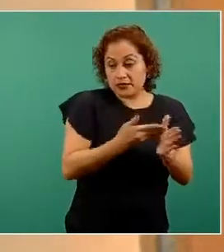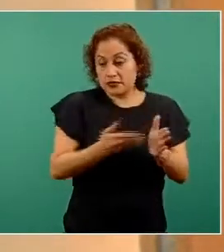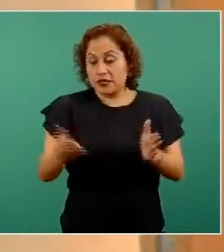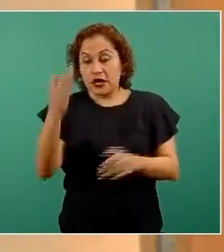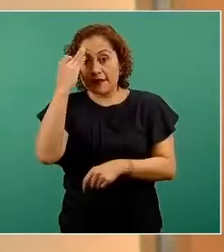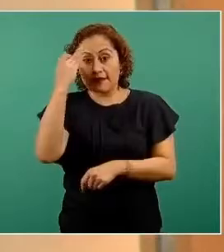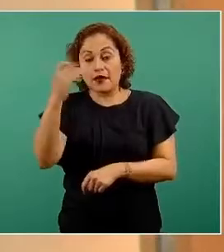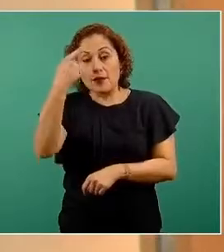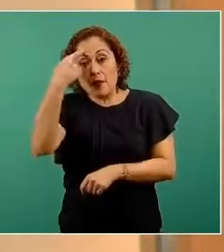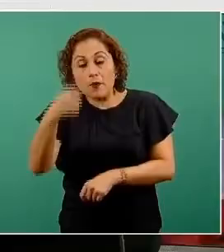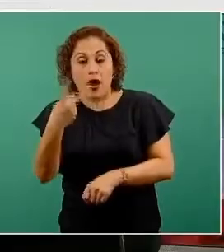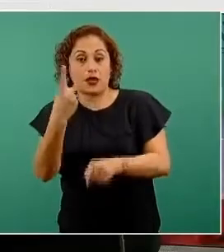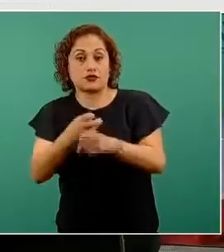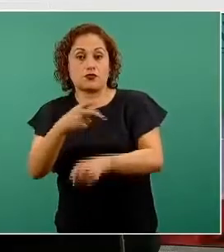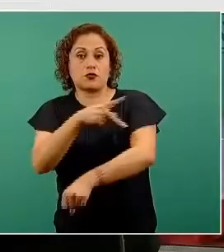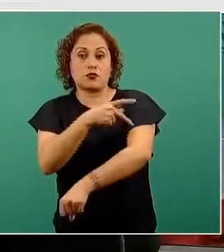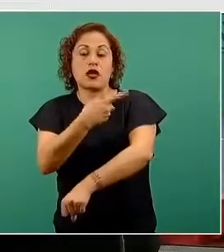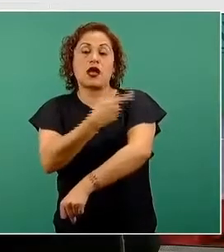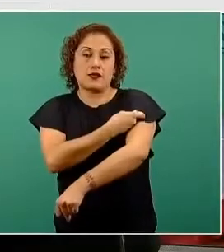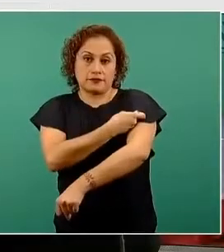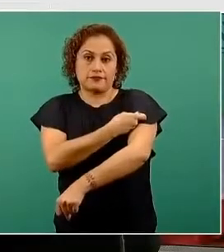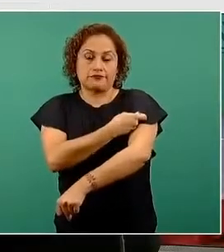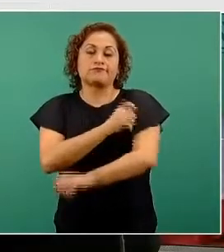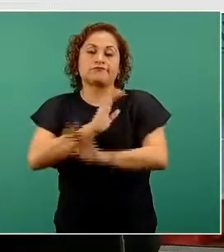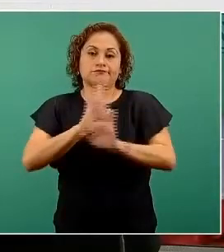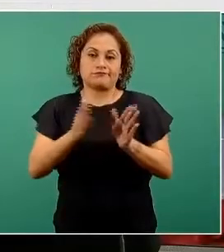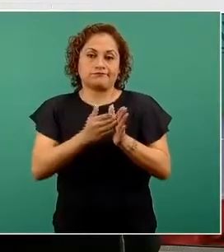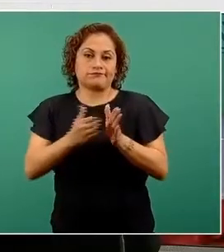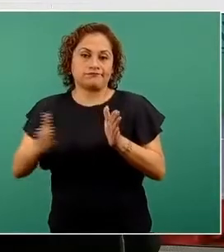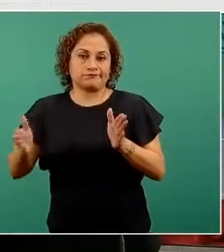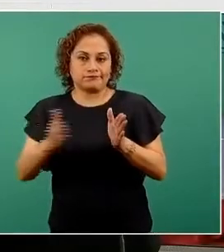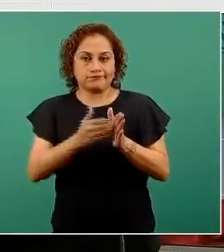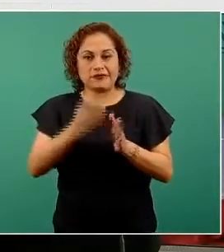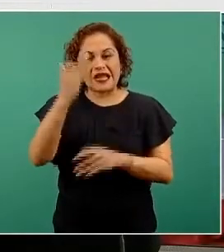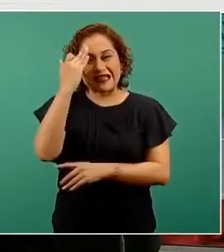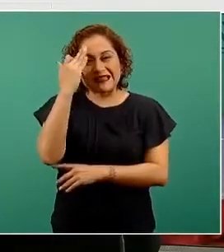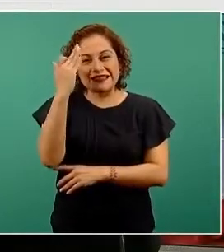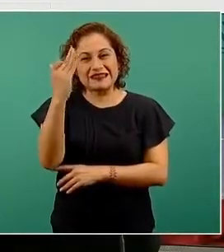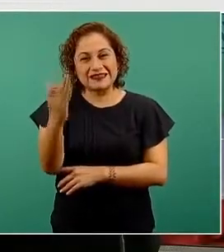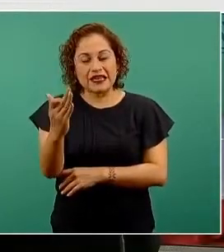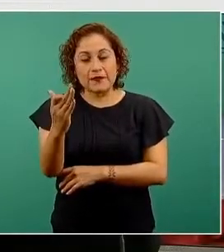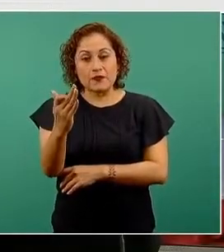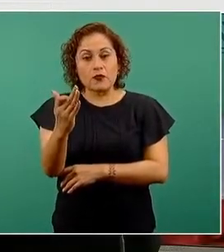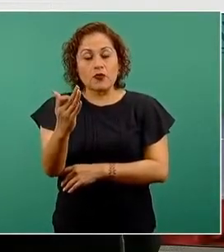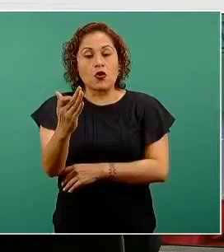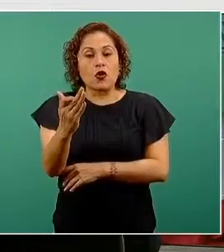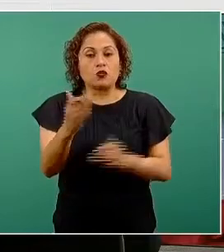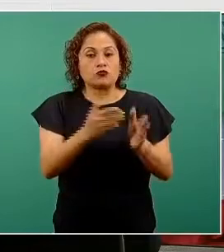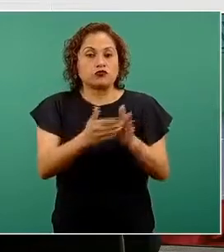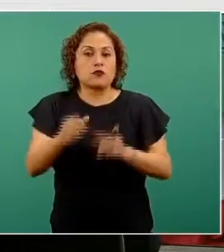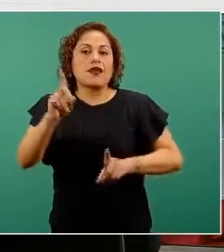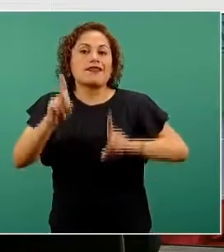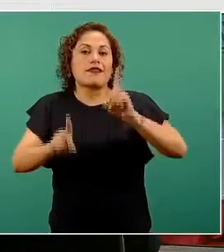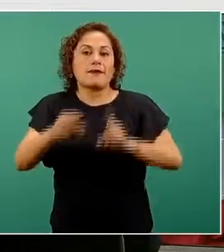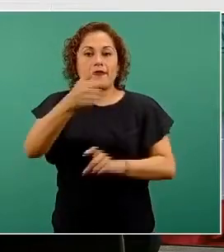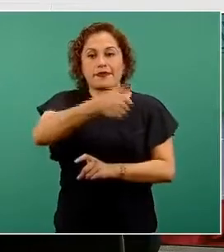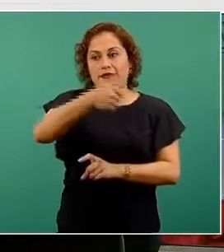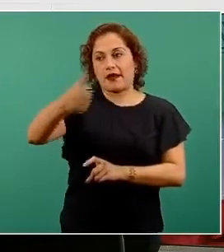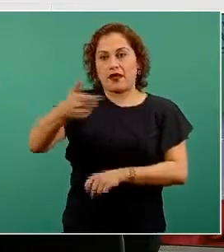dosis. Y es un intervalo de tiempo, porque no quiere decir que es en una fecha específica, concreta, es